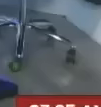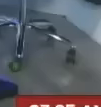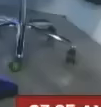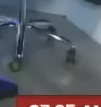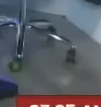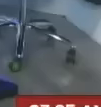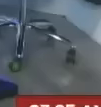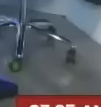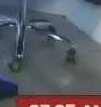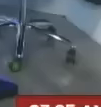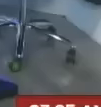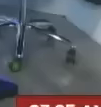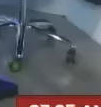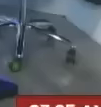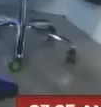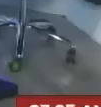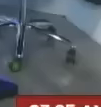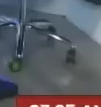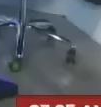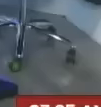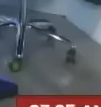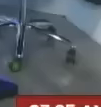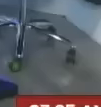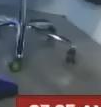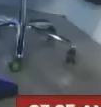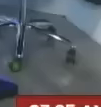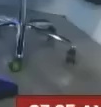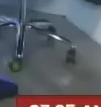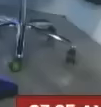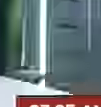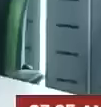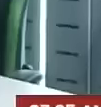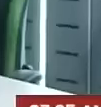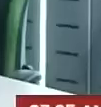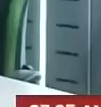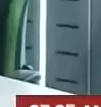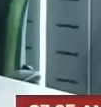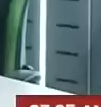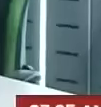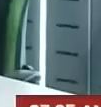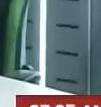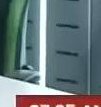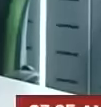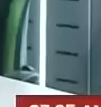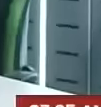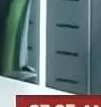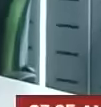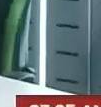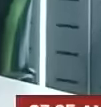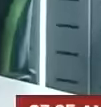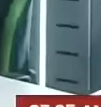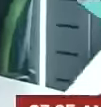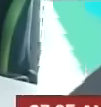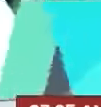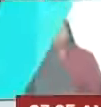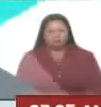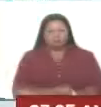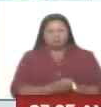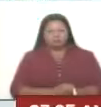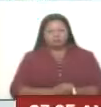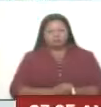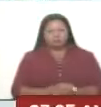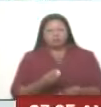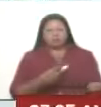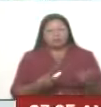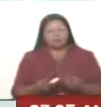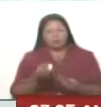al aire por VTV y sus emisoras aliadas. Amigos, de vuelta con ustedes, 7 de la mañana, 25 minutos, le damos la bienvenida